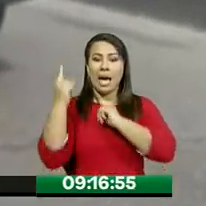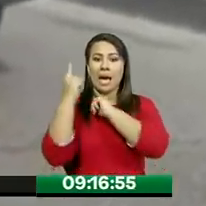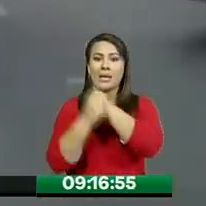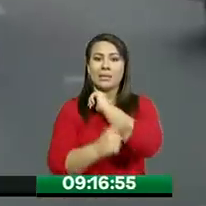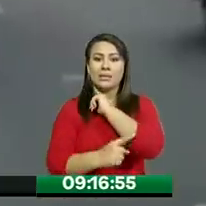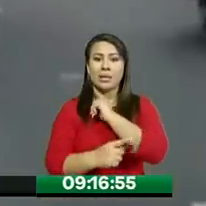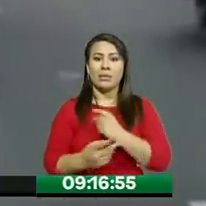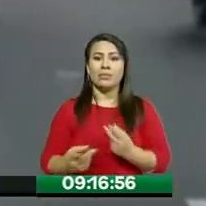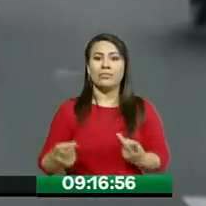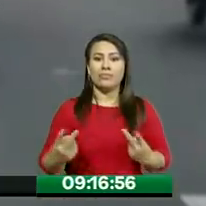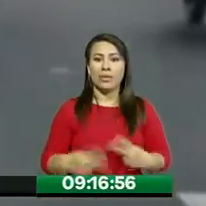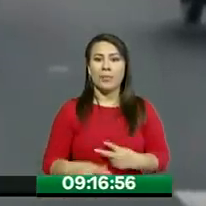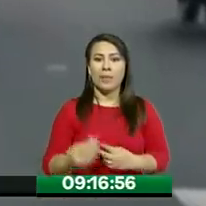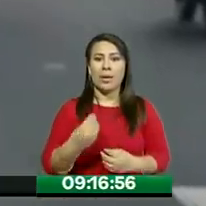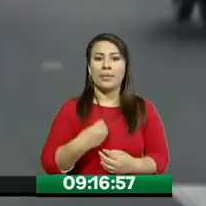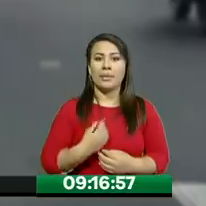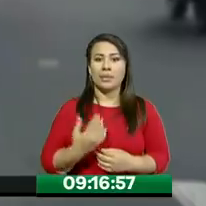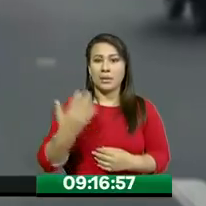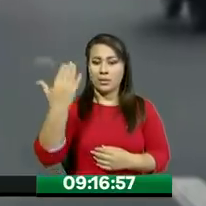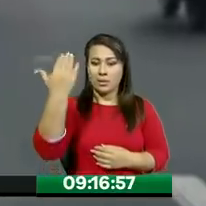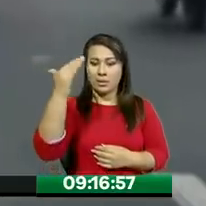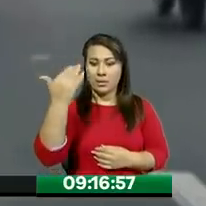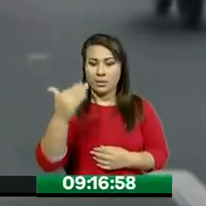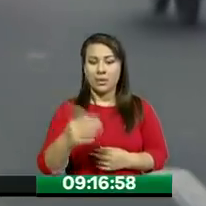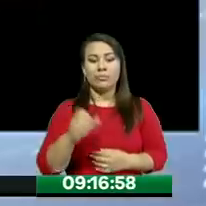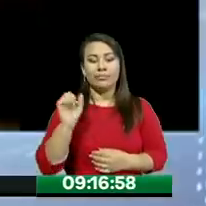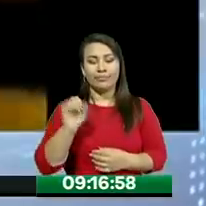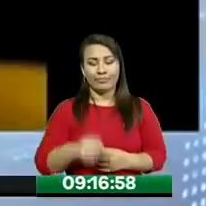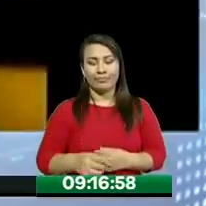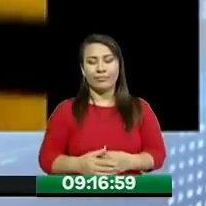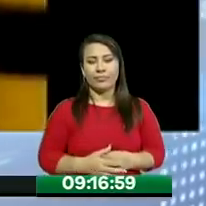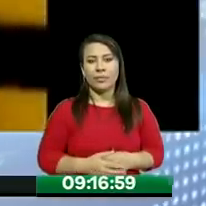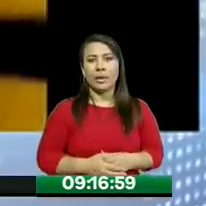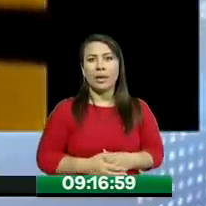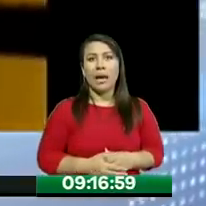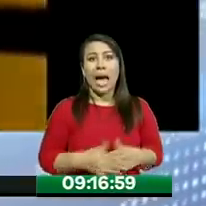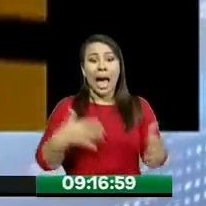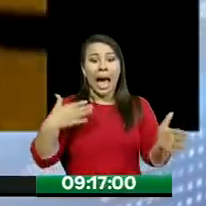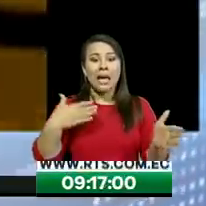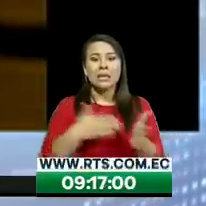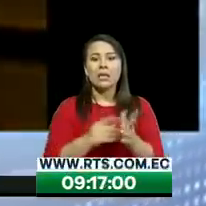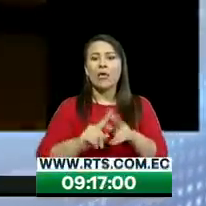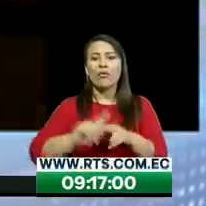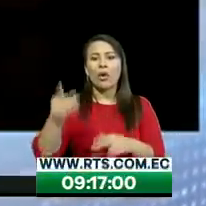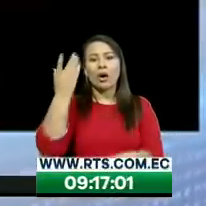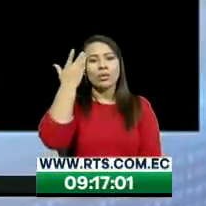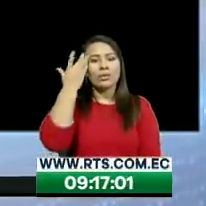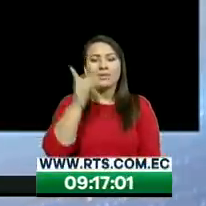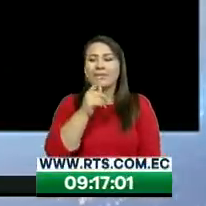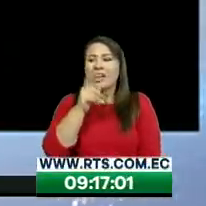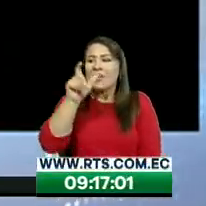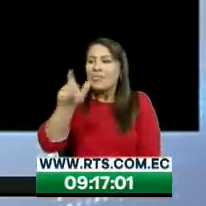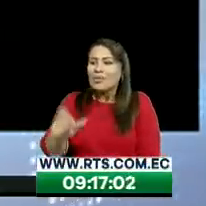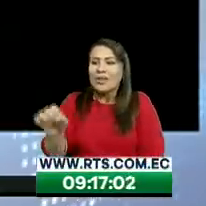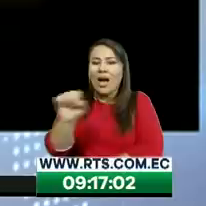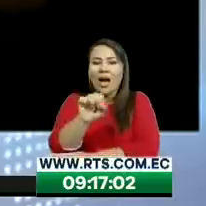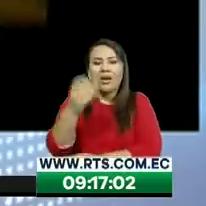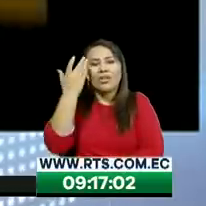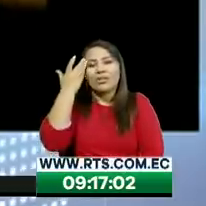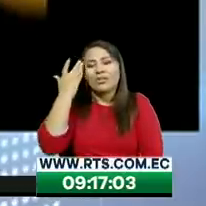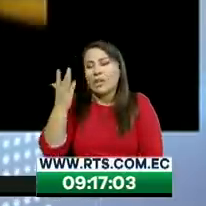cuando suben más y las personas respiran estos gases tóxicos, claro, contaminantes. Ya que estamos nosotros aquí en vivo, podemos palpar el